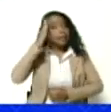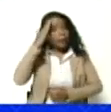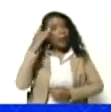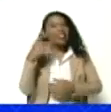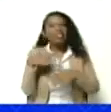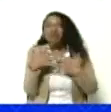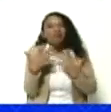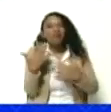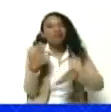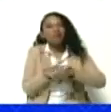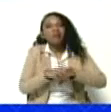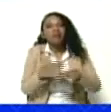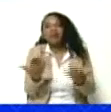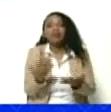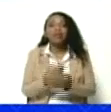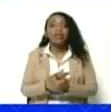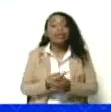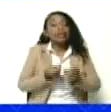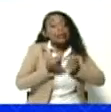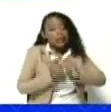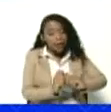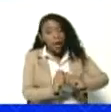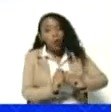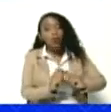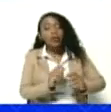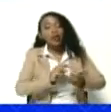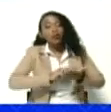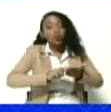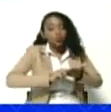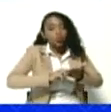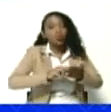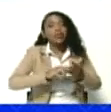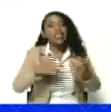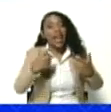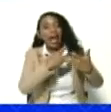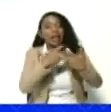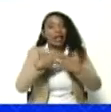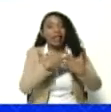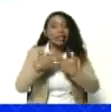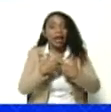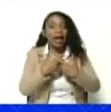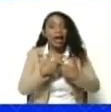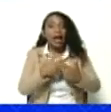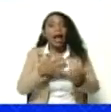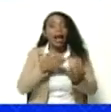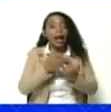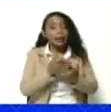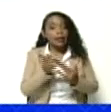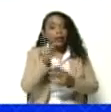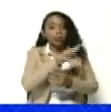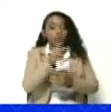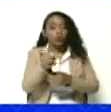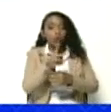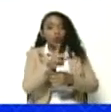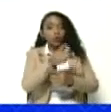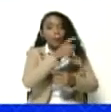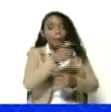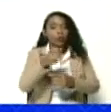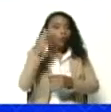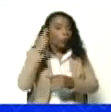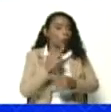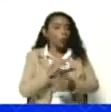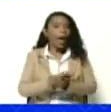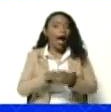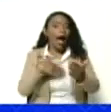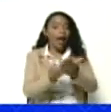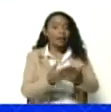sucedió. Desde el Tratado de Regularización de la Guerra y el armisticio entre Morillo y Bolívar hasta Maracaibo